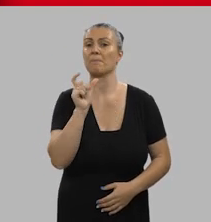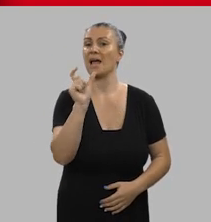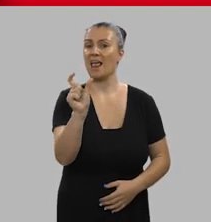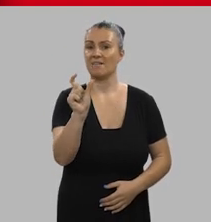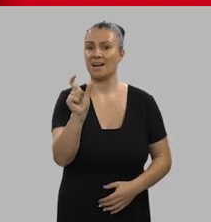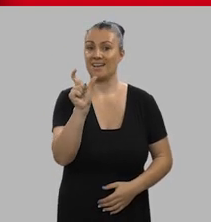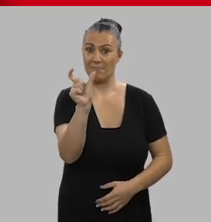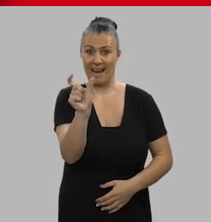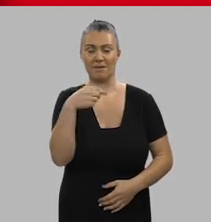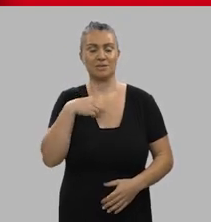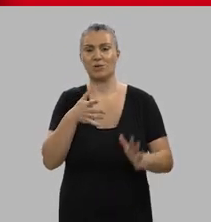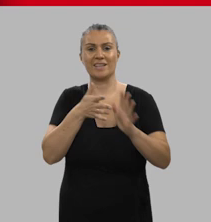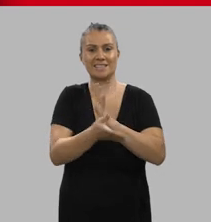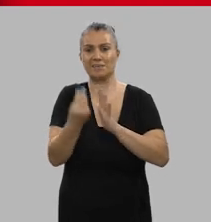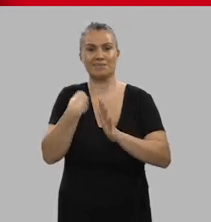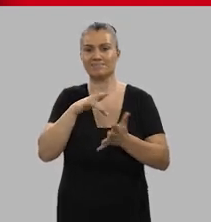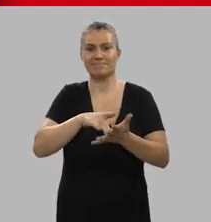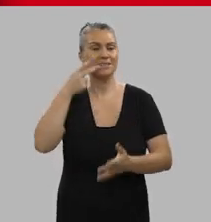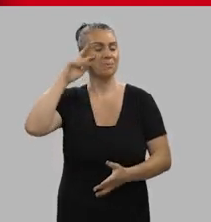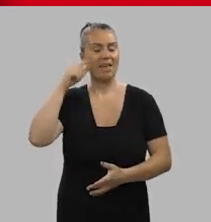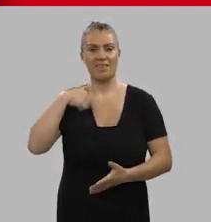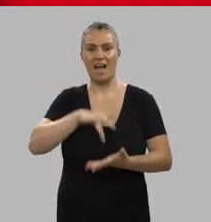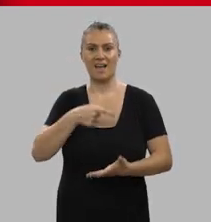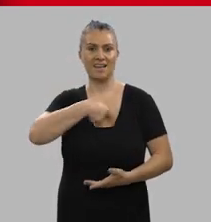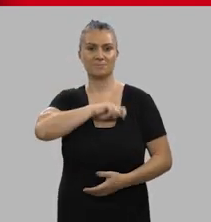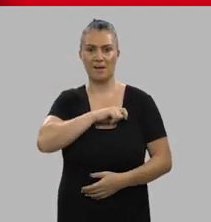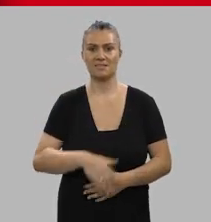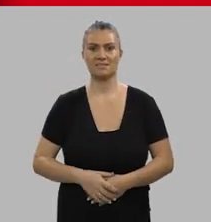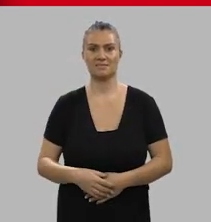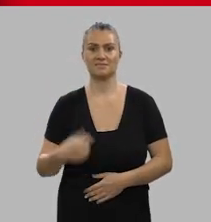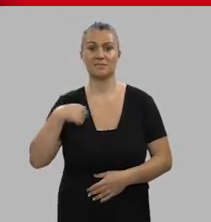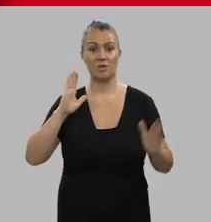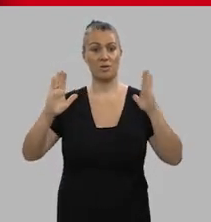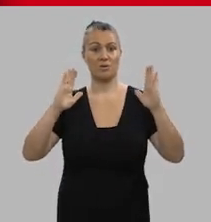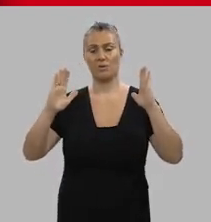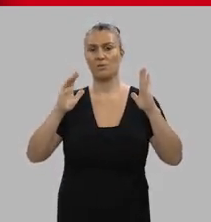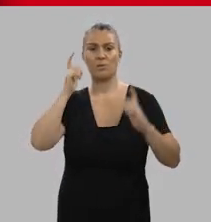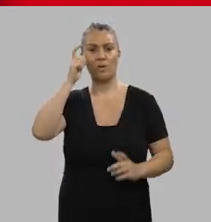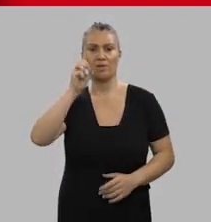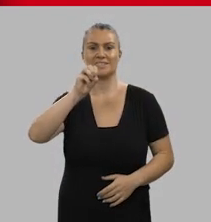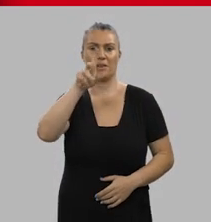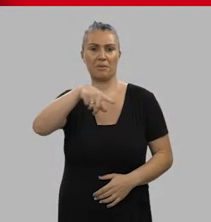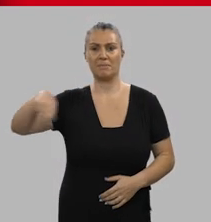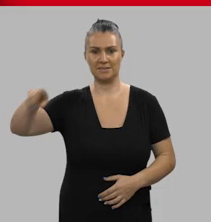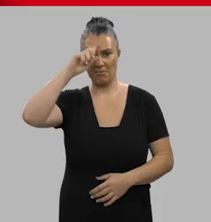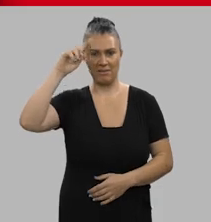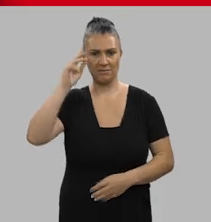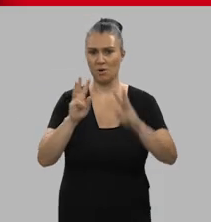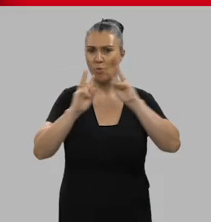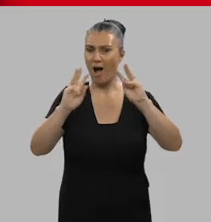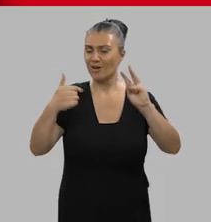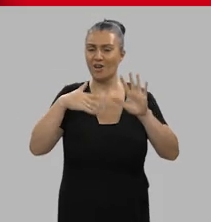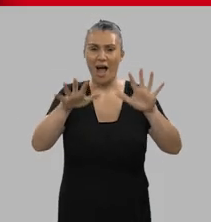es la palabra que mejor puede describir esta experiencia que tuve aquí en España. Durante estos 13 meses en Madrid, wow,